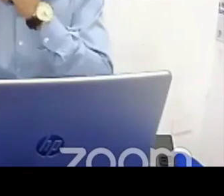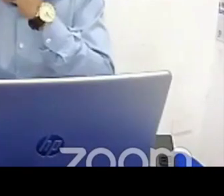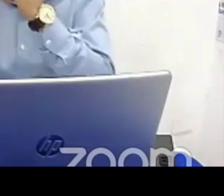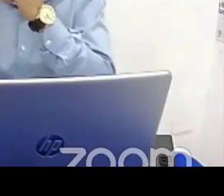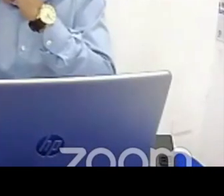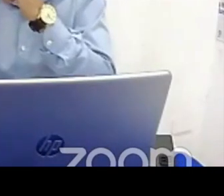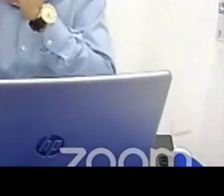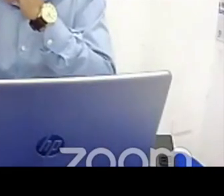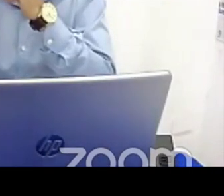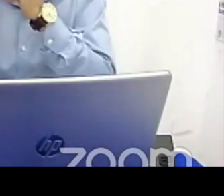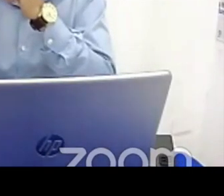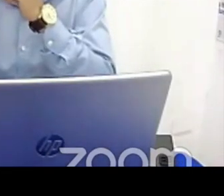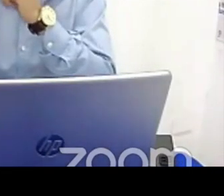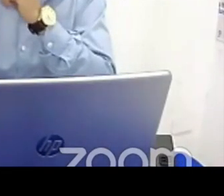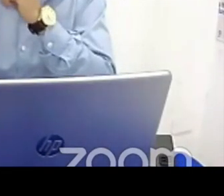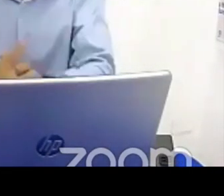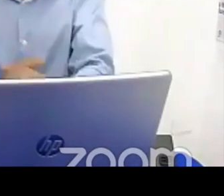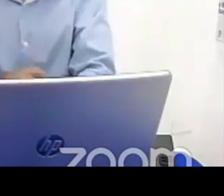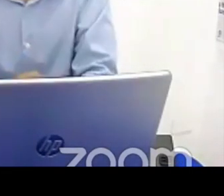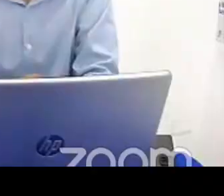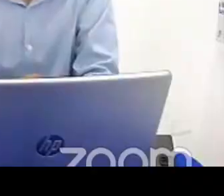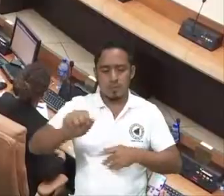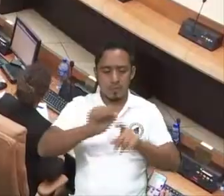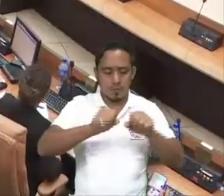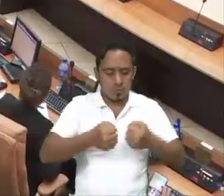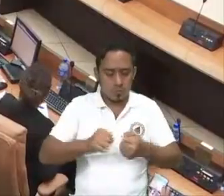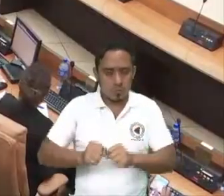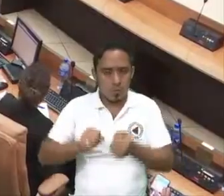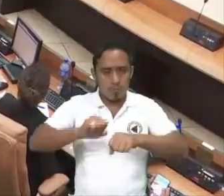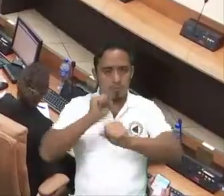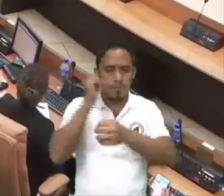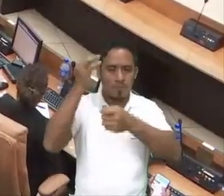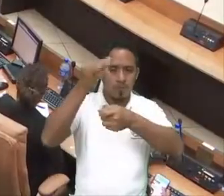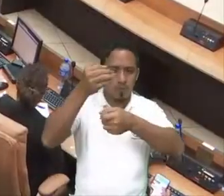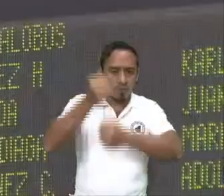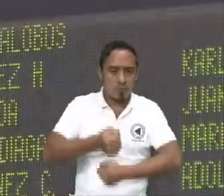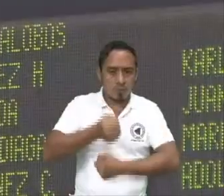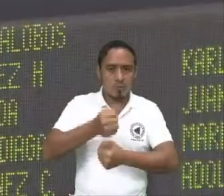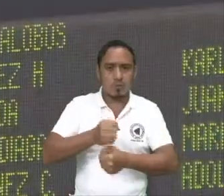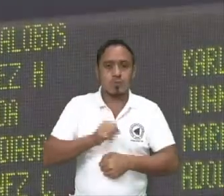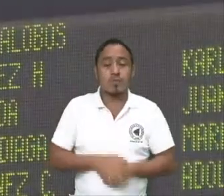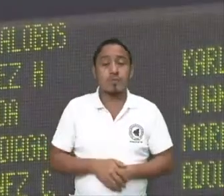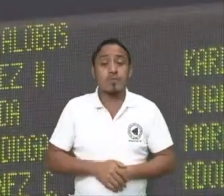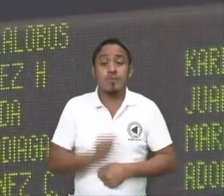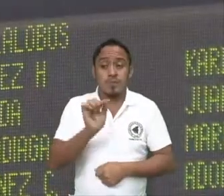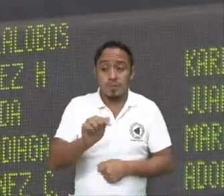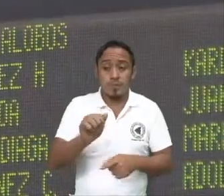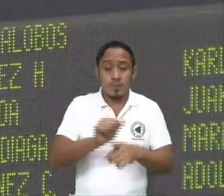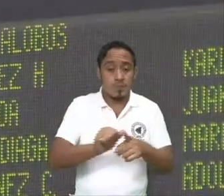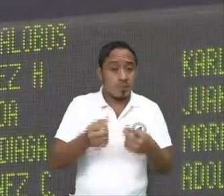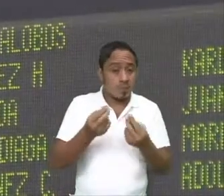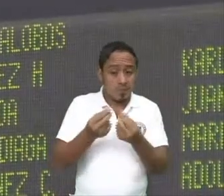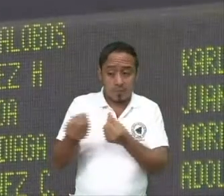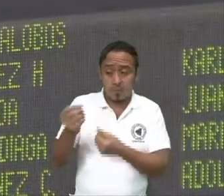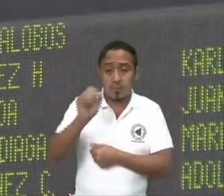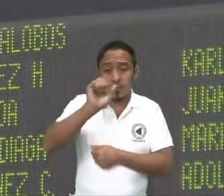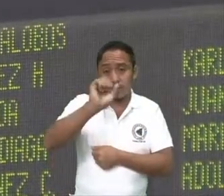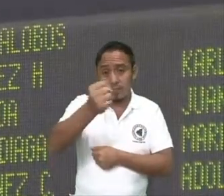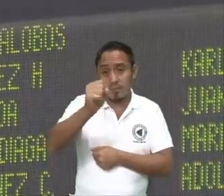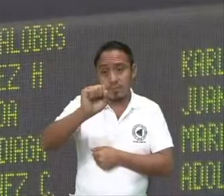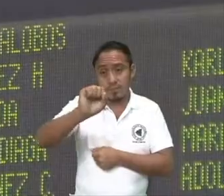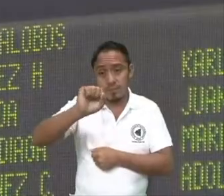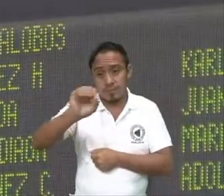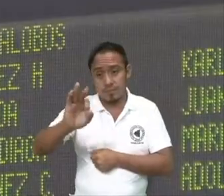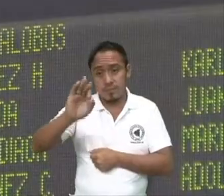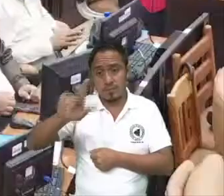gubernamentales ejecutada este miércoles. El organismo denunció que con esta acción el régimen pretende ejercer un control